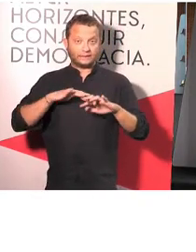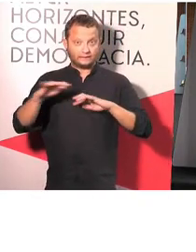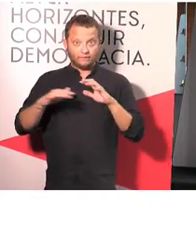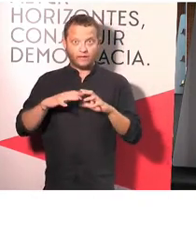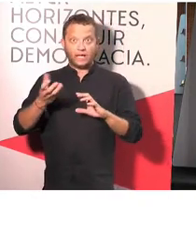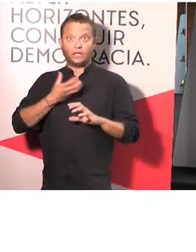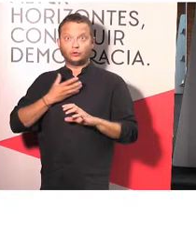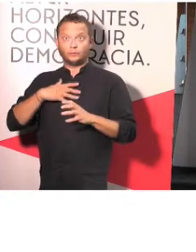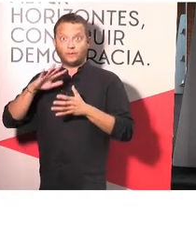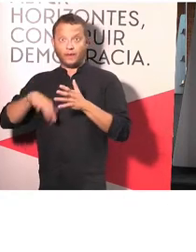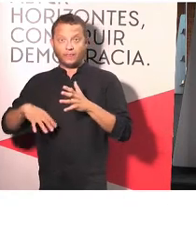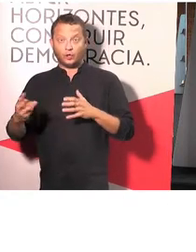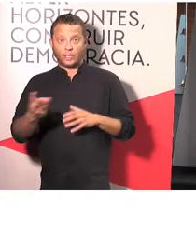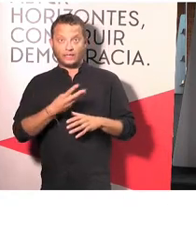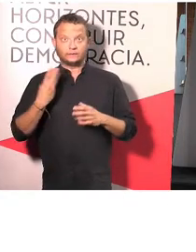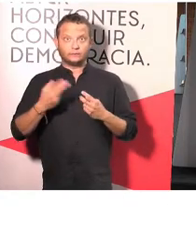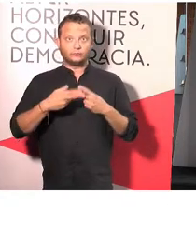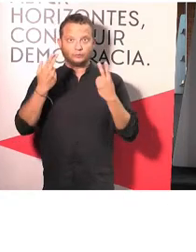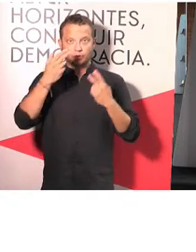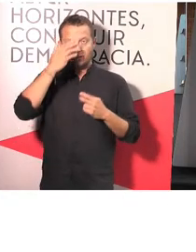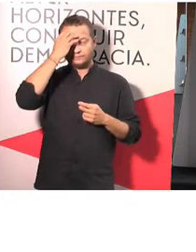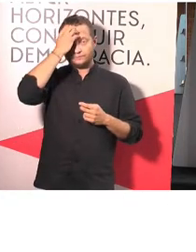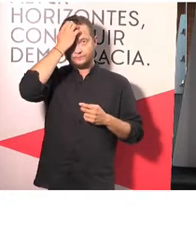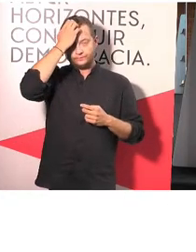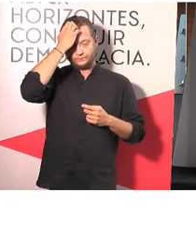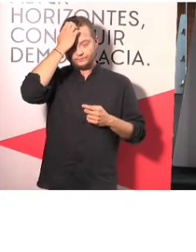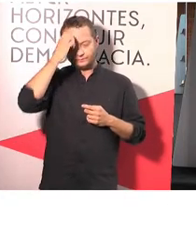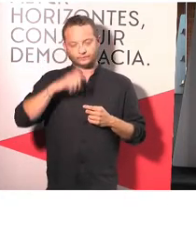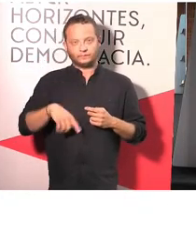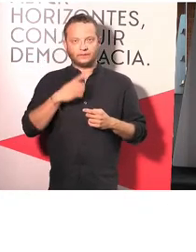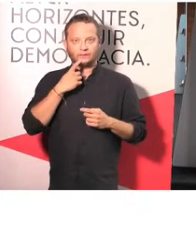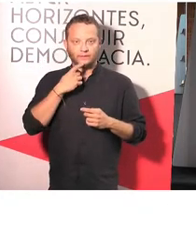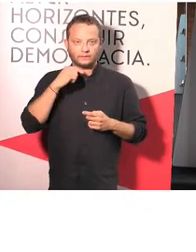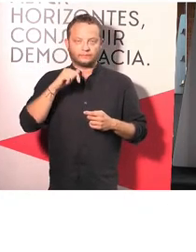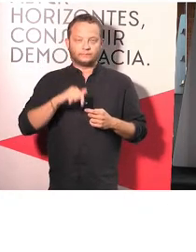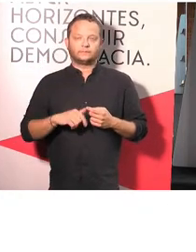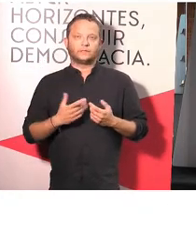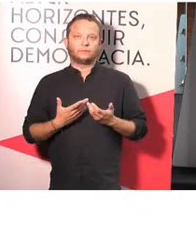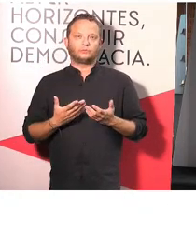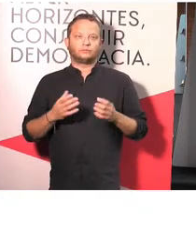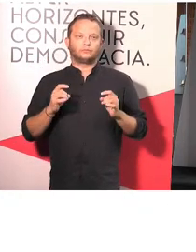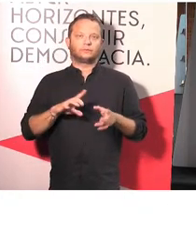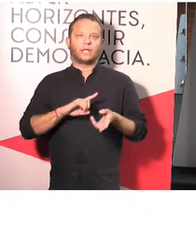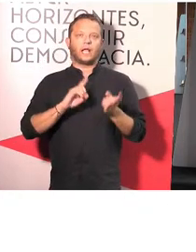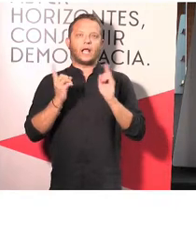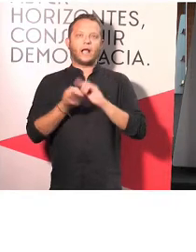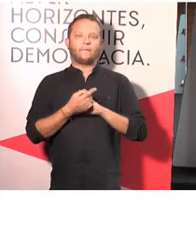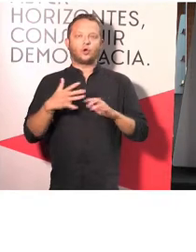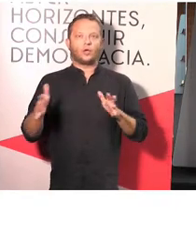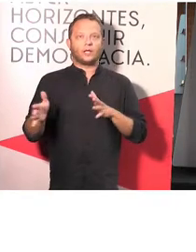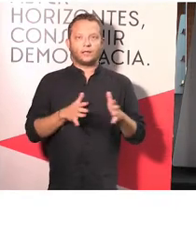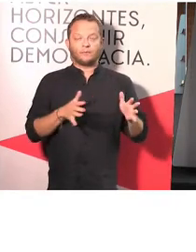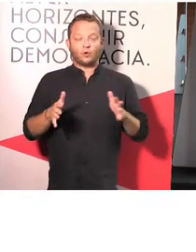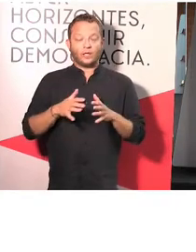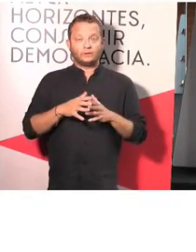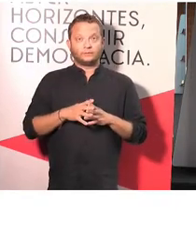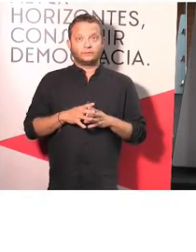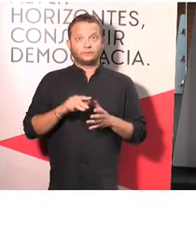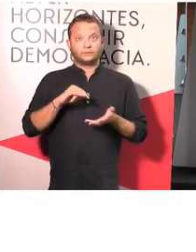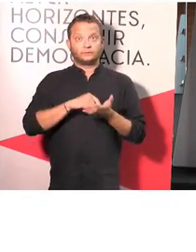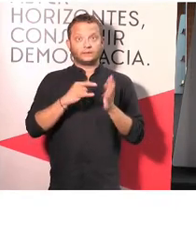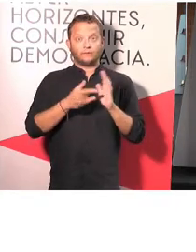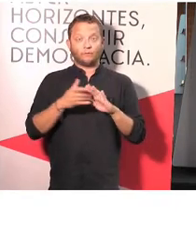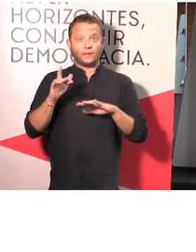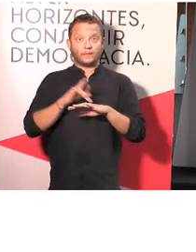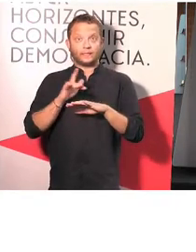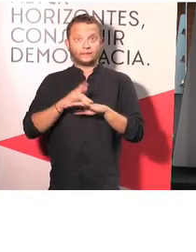de promoción pública. Como decía, estamos en pleno cambio de época en que las